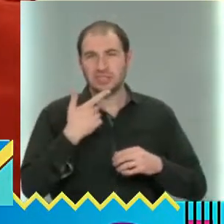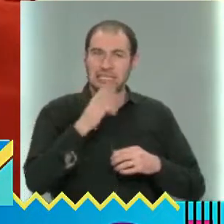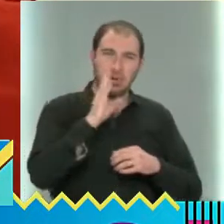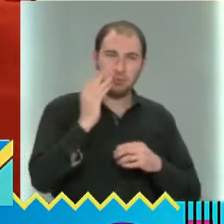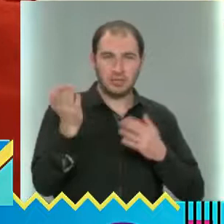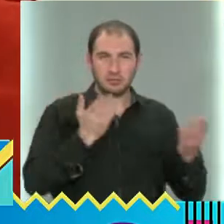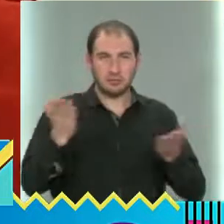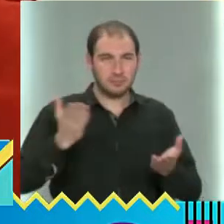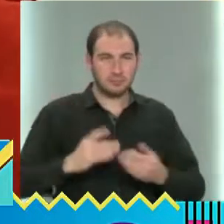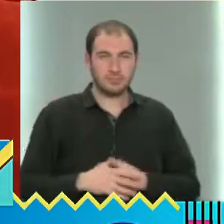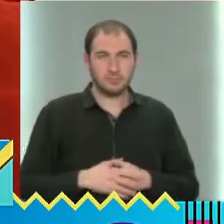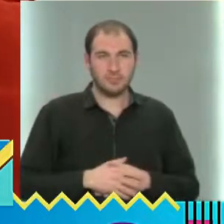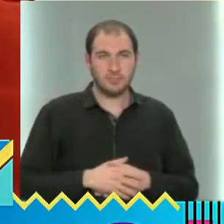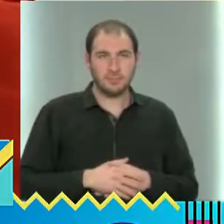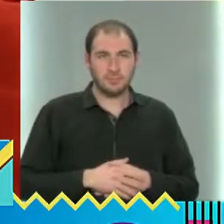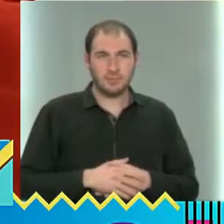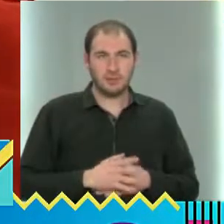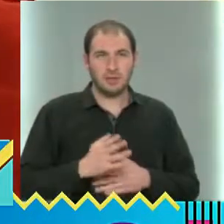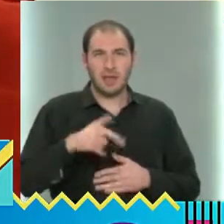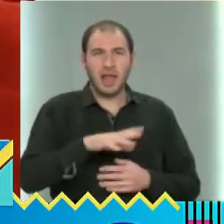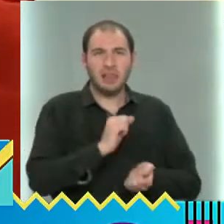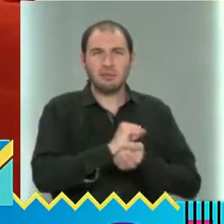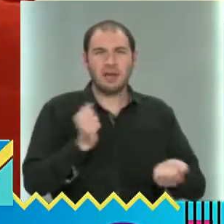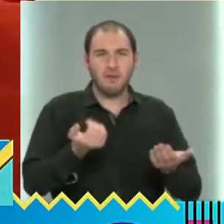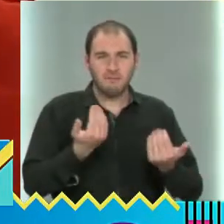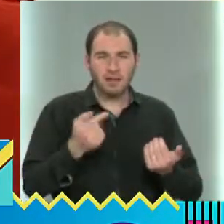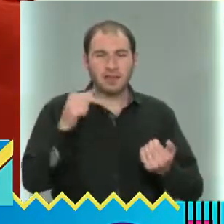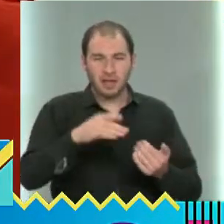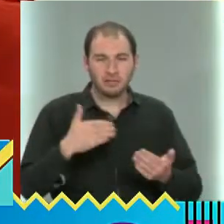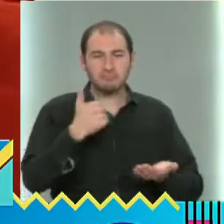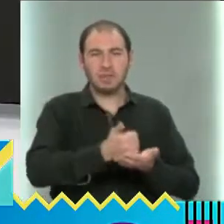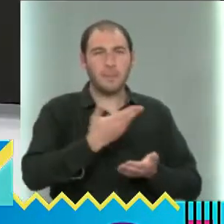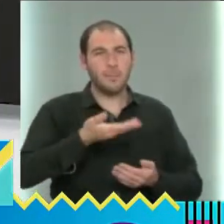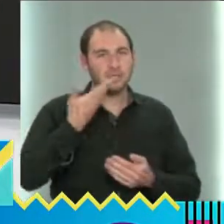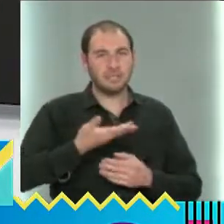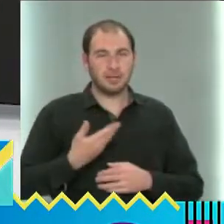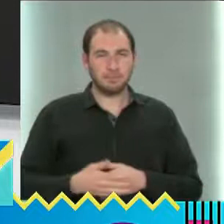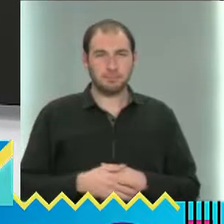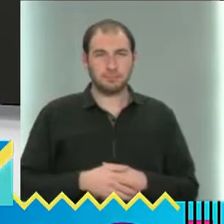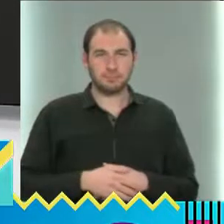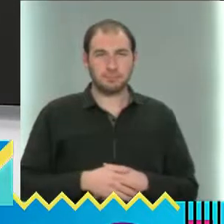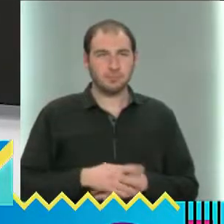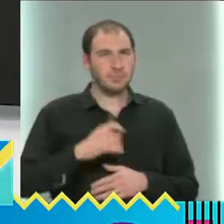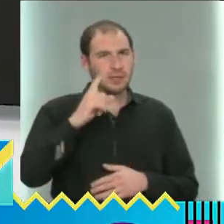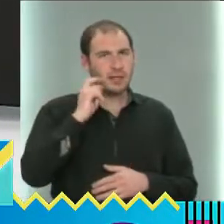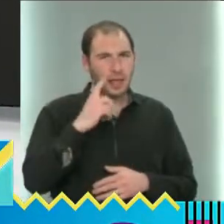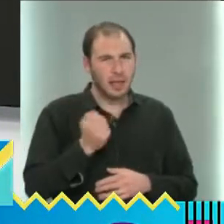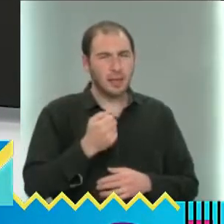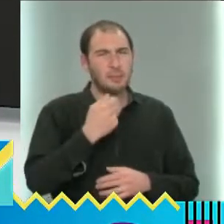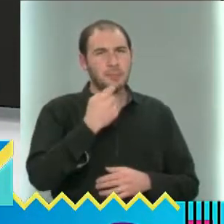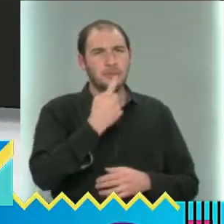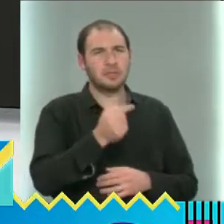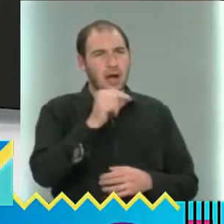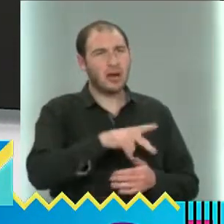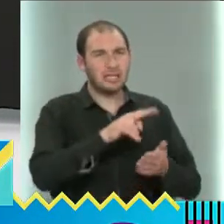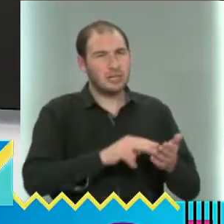Unidos. Él dice, donde falta la libertad, ahí tiene que estar la poesía. Eliana, ¿sigue teniendo ese rol